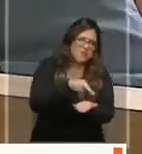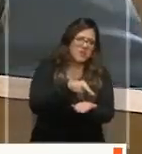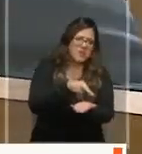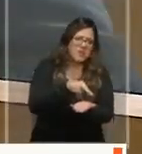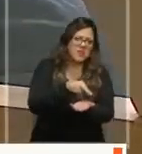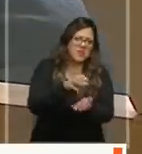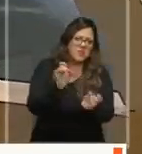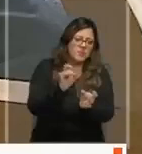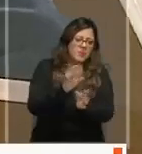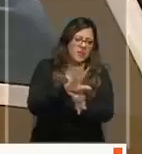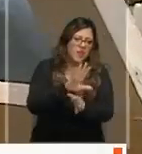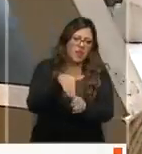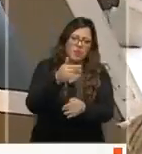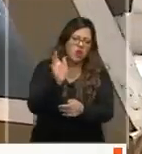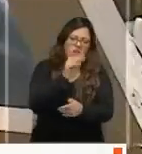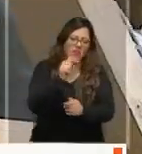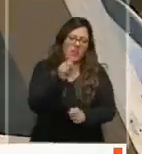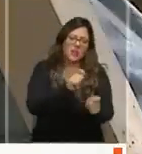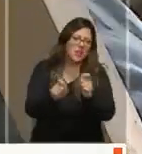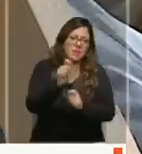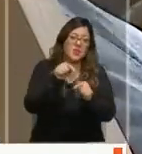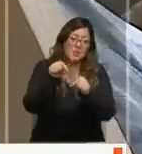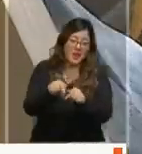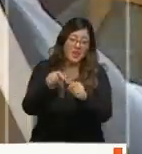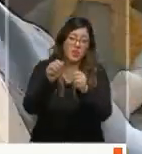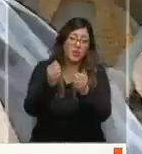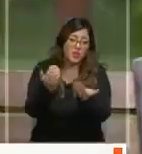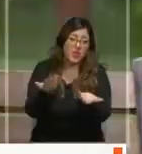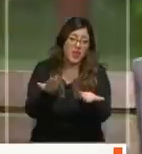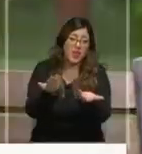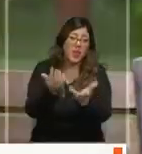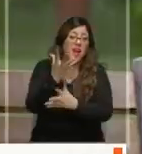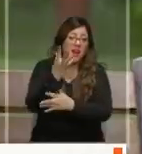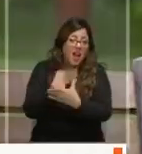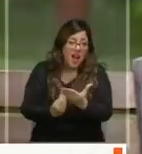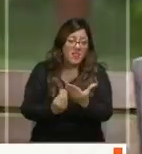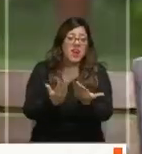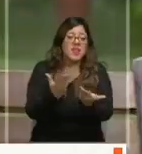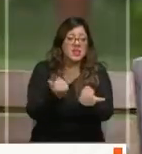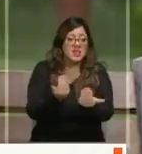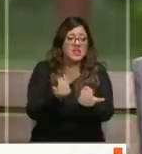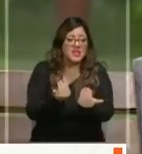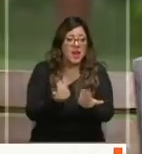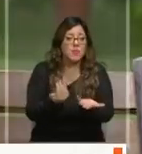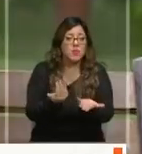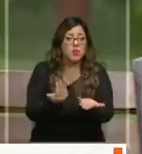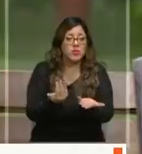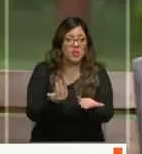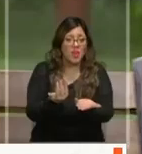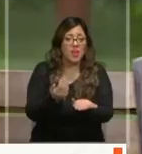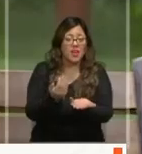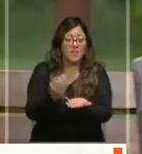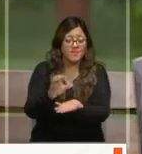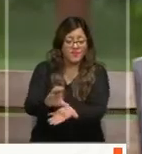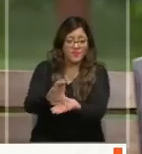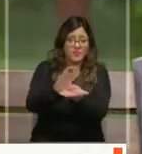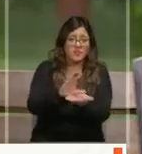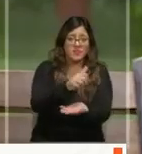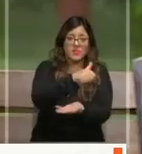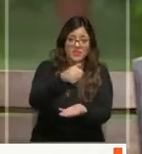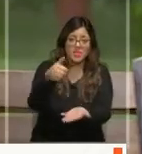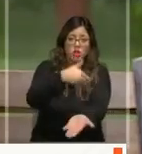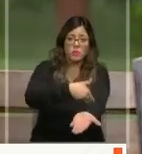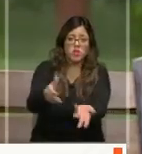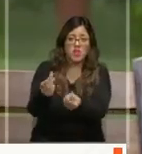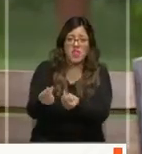existe tratamiento. Y para que este tratamiento termine necesitamos juntar estos 600 millones de pesos y poder